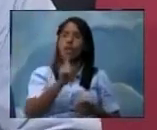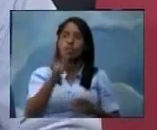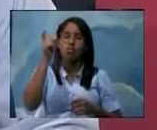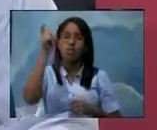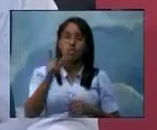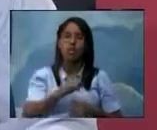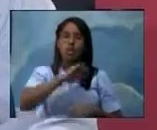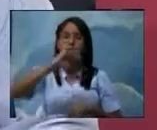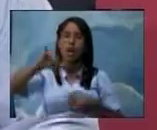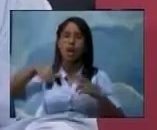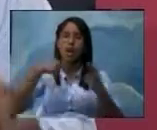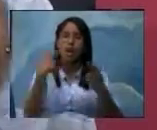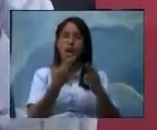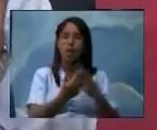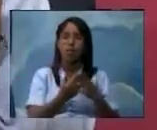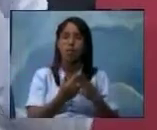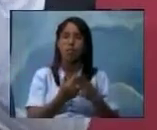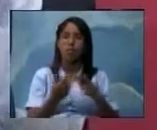será jamás